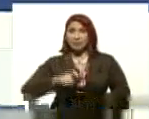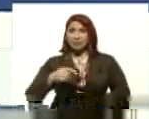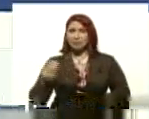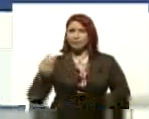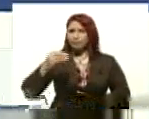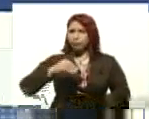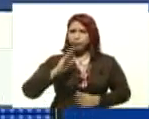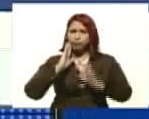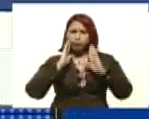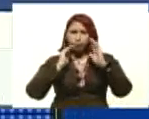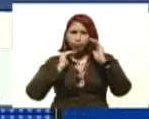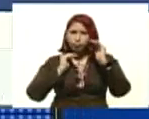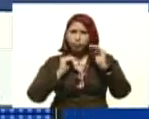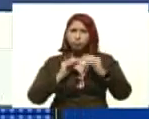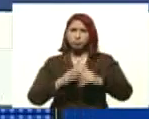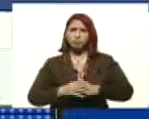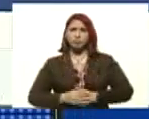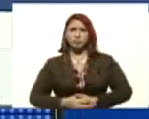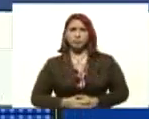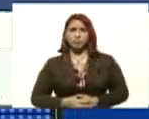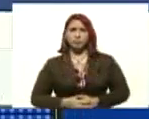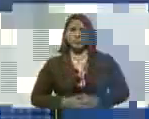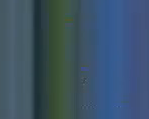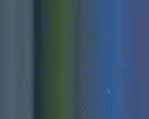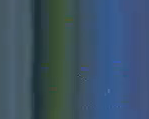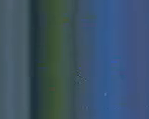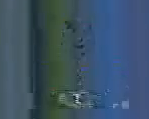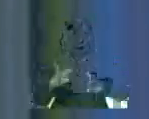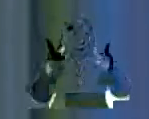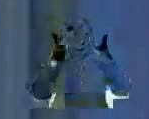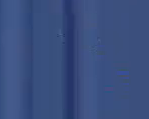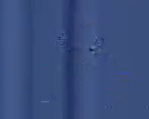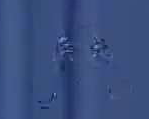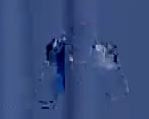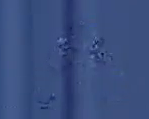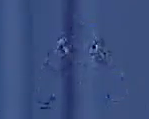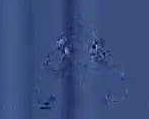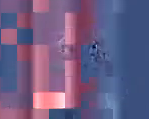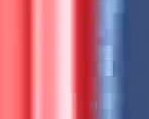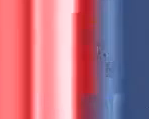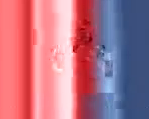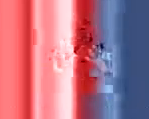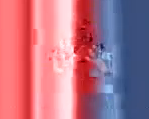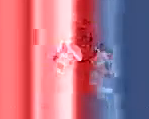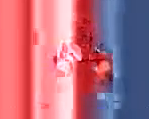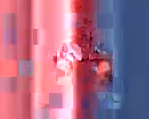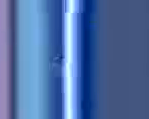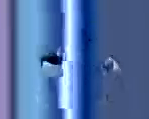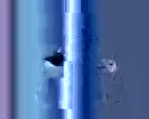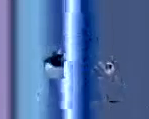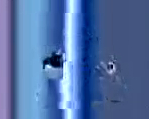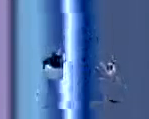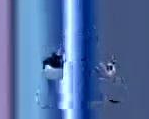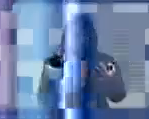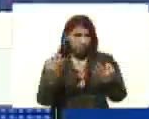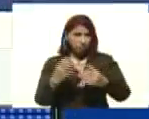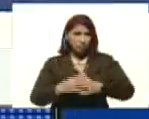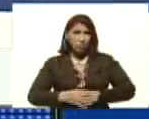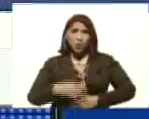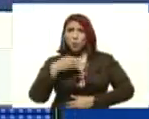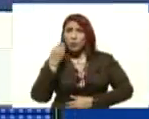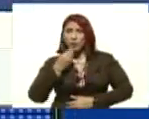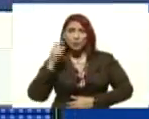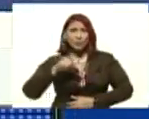juventud necesita más atención. Me están oyendo, ¿verdad? ¿Me están entendiendo? La